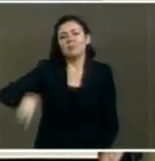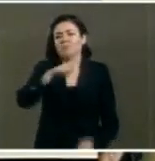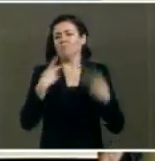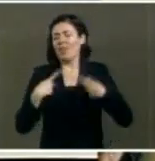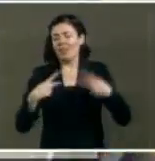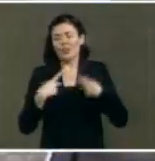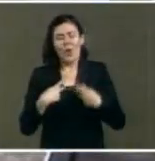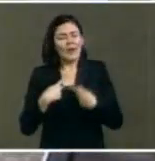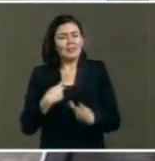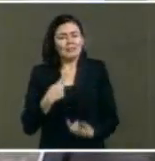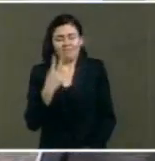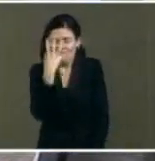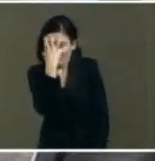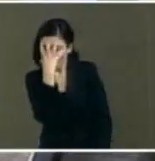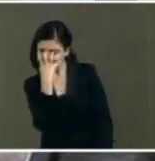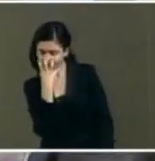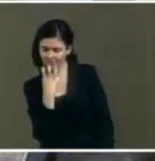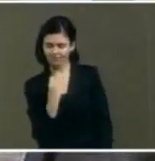tristeza.